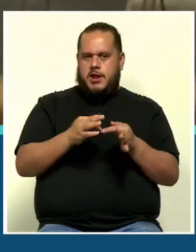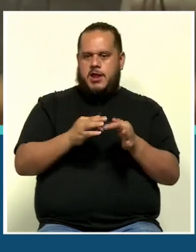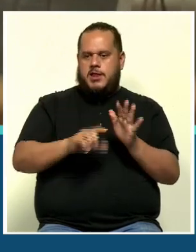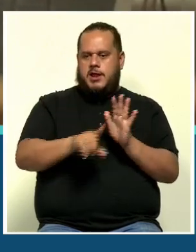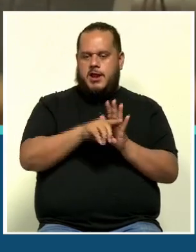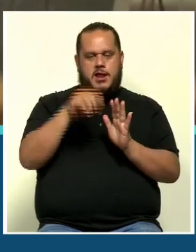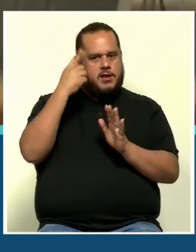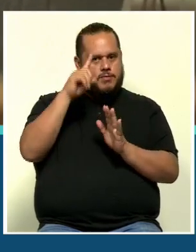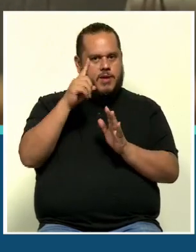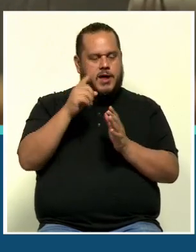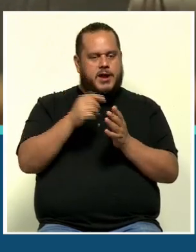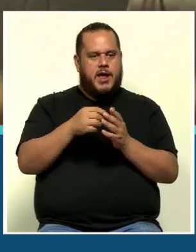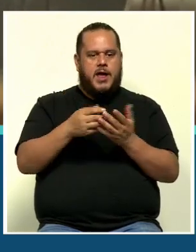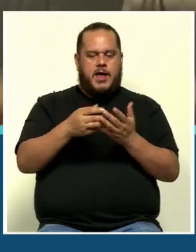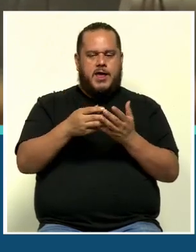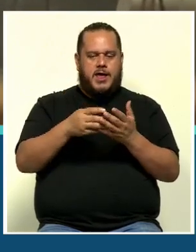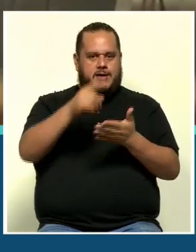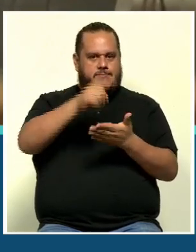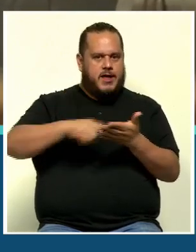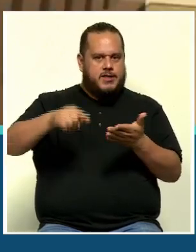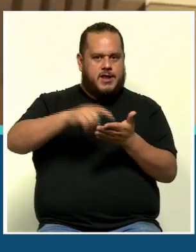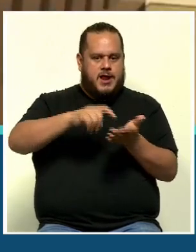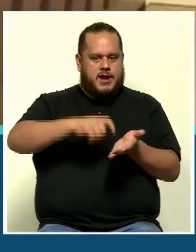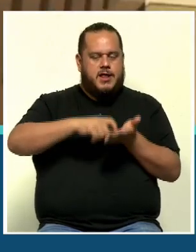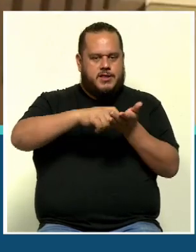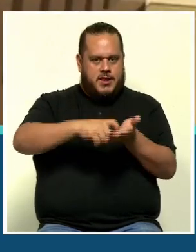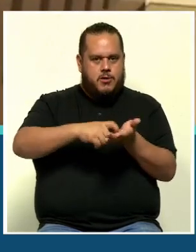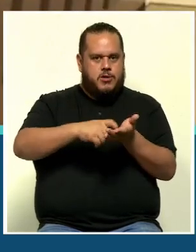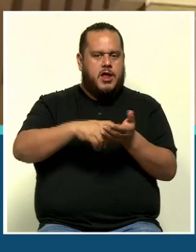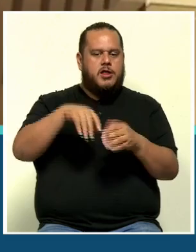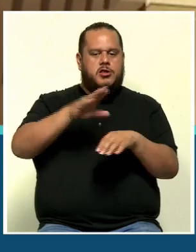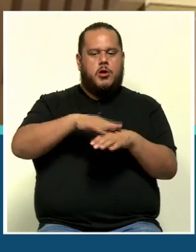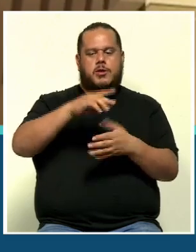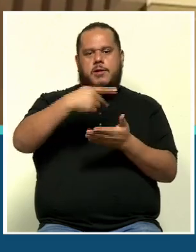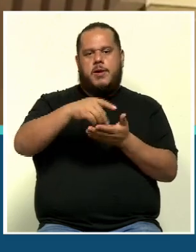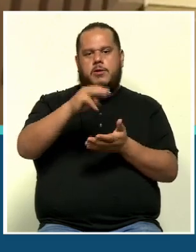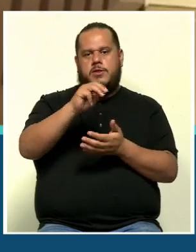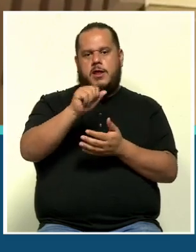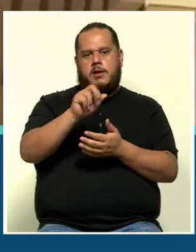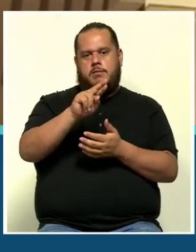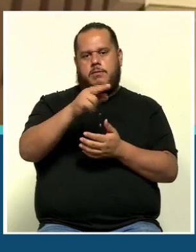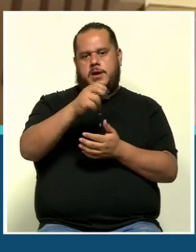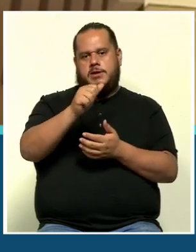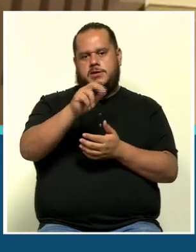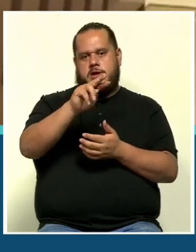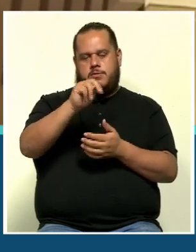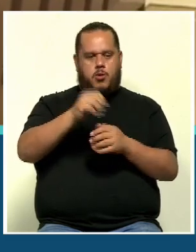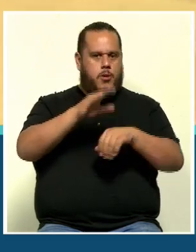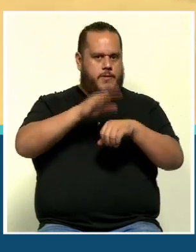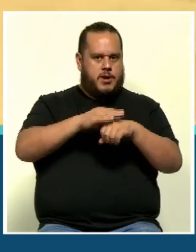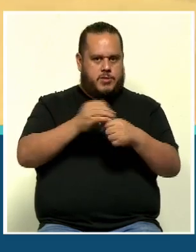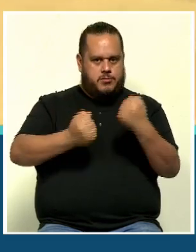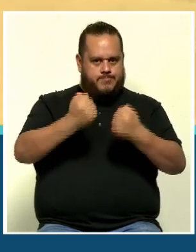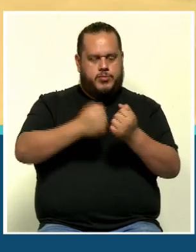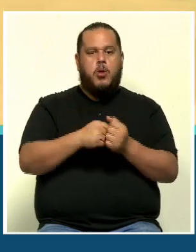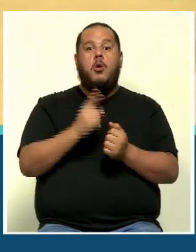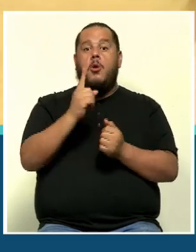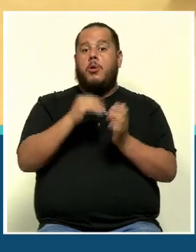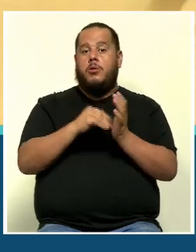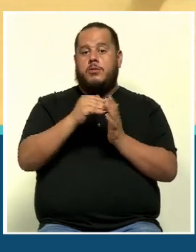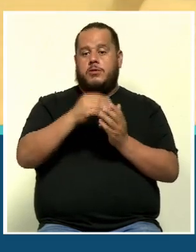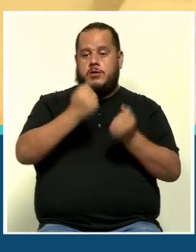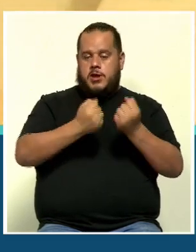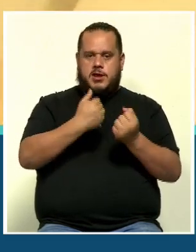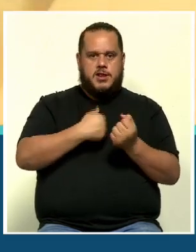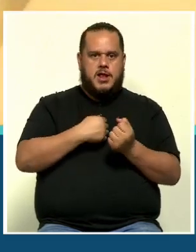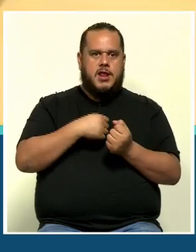para la condonación de las deudas acumuladas relacionadas al pago del marchamo. De esta manera, casi 1 millón de vehículos que tienen 2